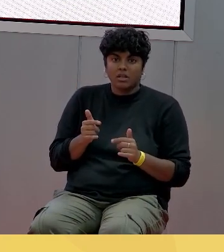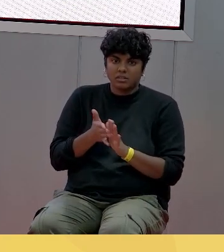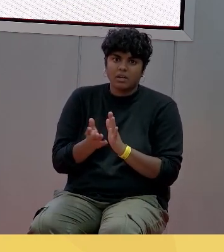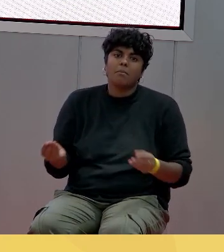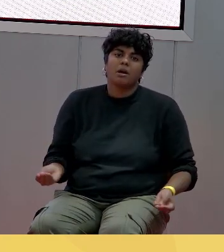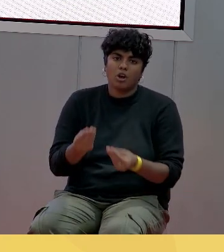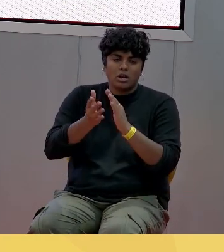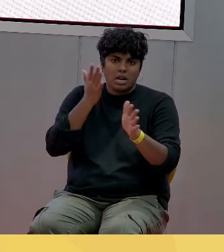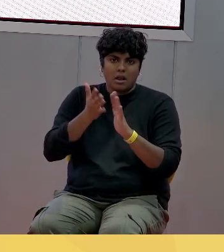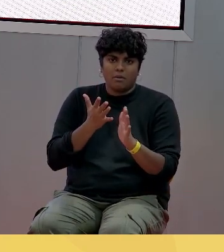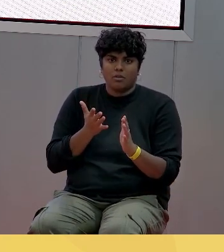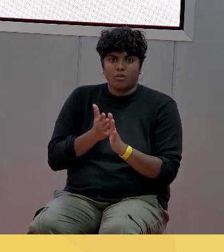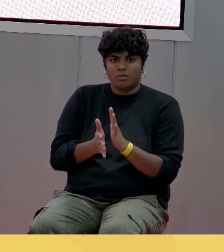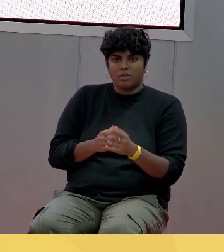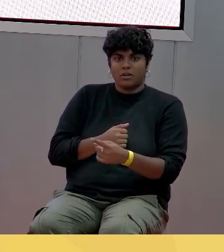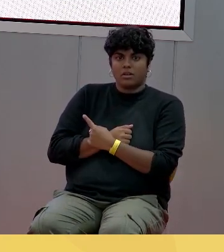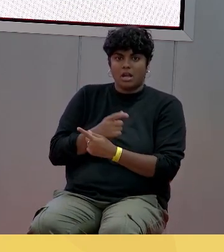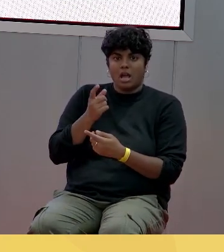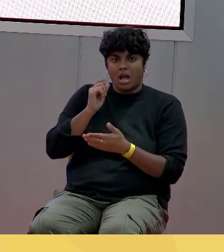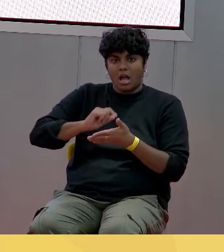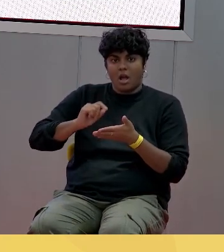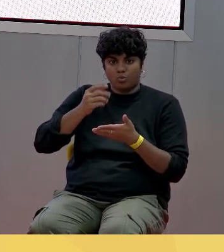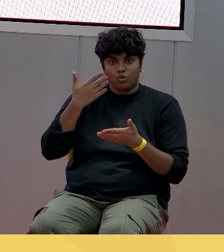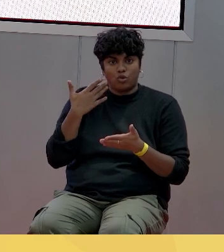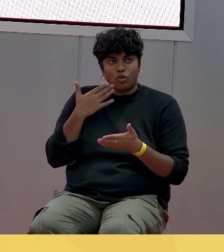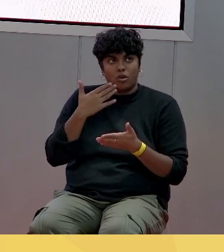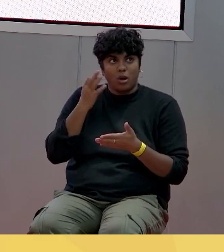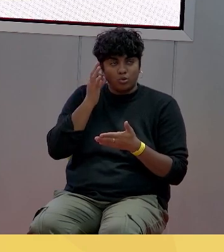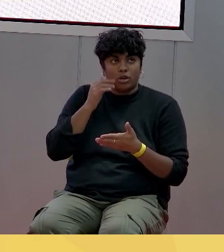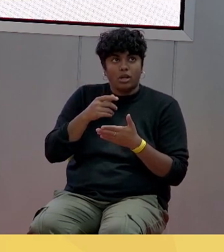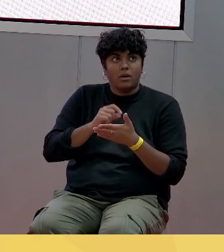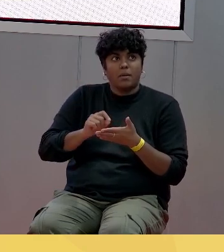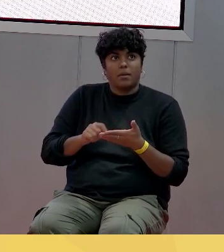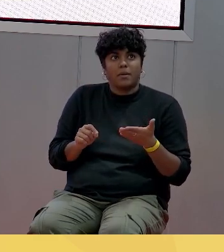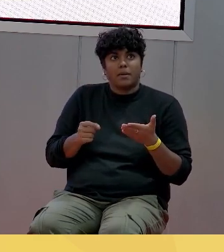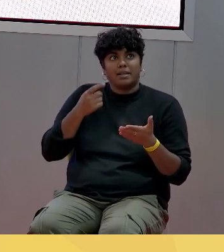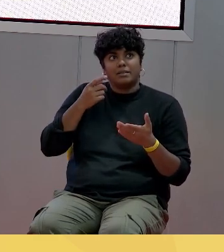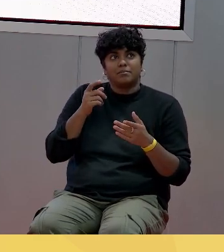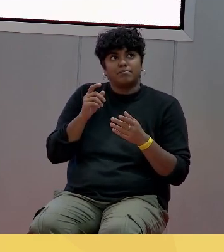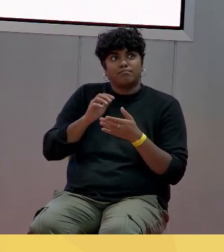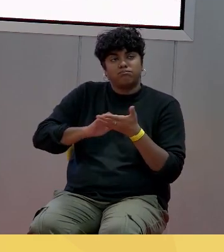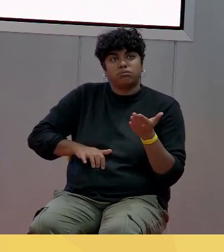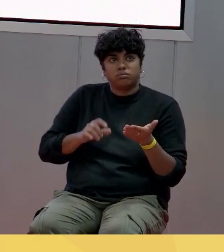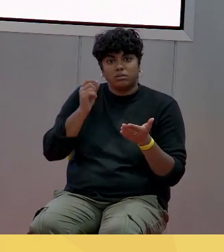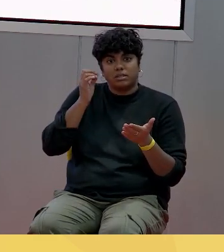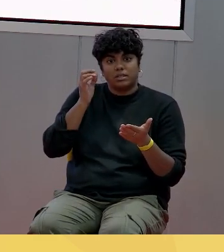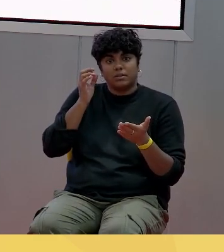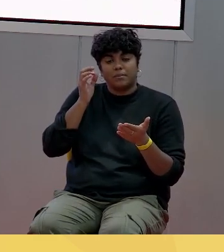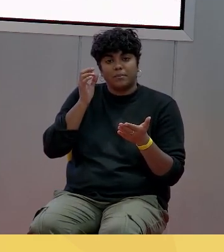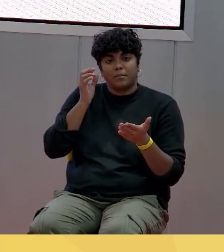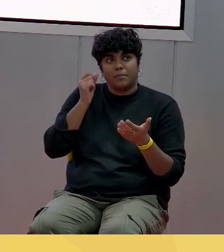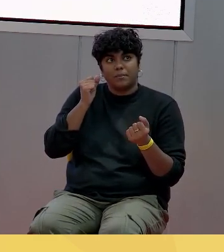etc. Resulta que Meredith McNamara participó hace poco, como digo, como experta en uno de estos